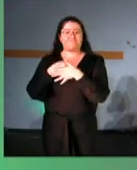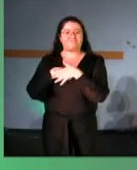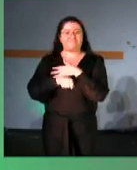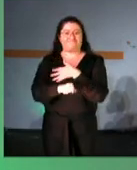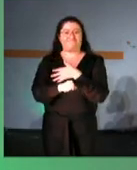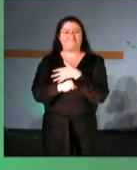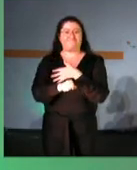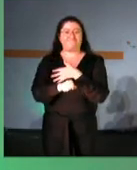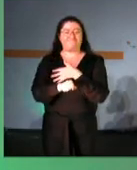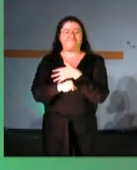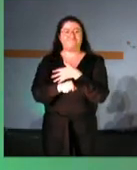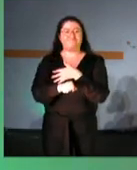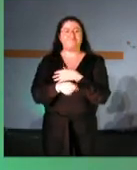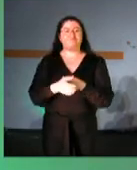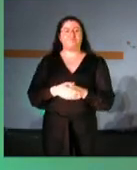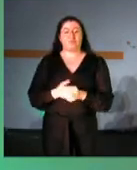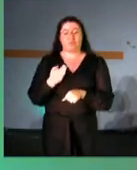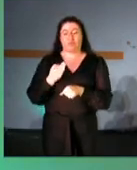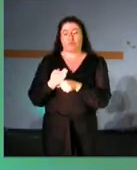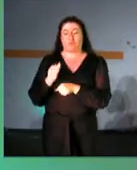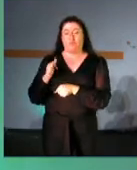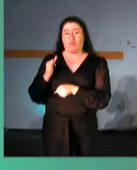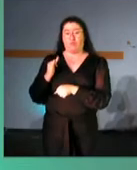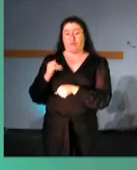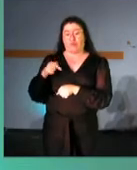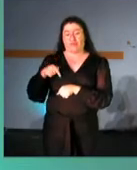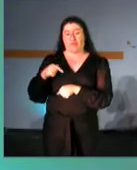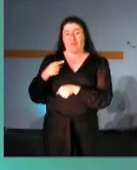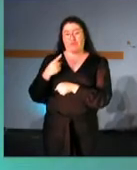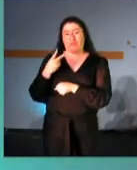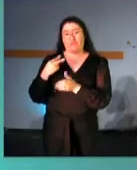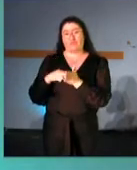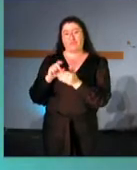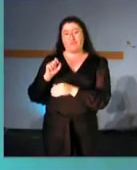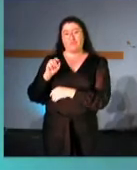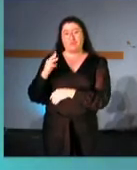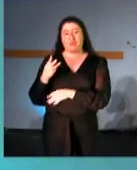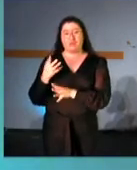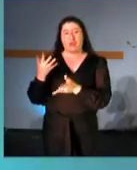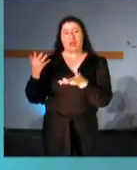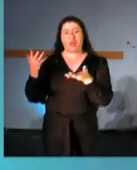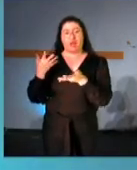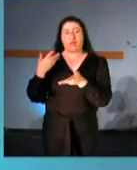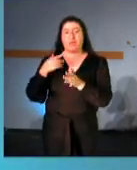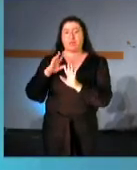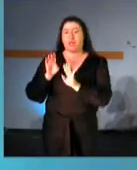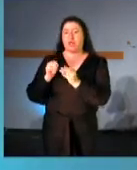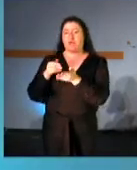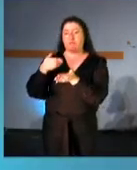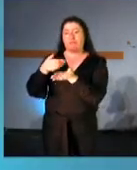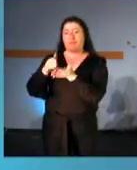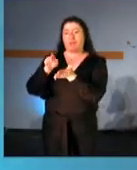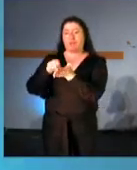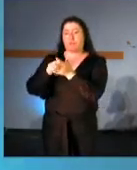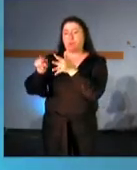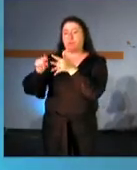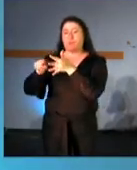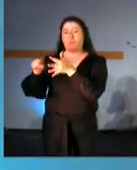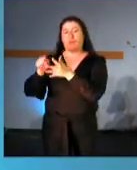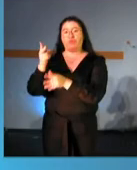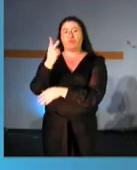En febrero de este año fueron enviados al destierro 222 presos